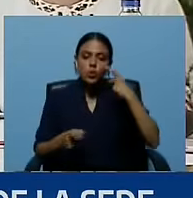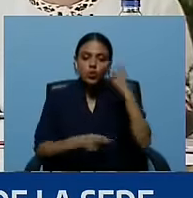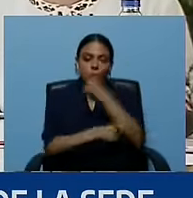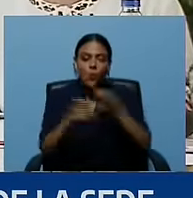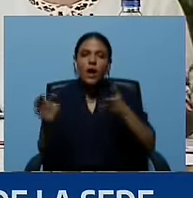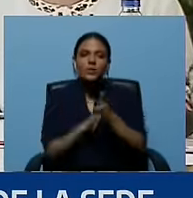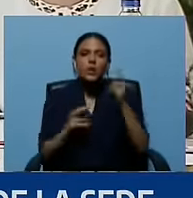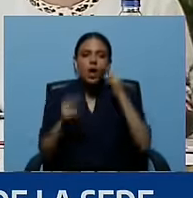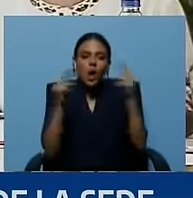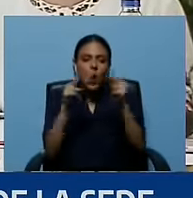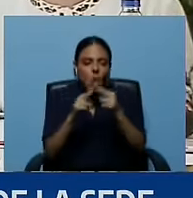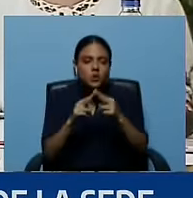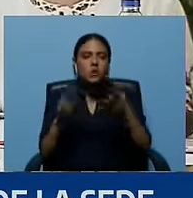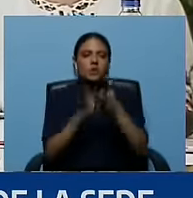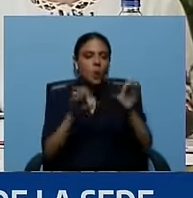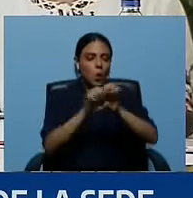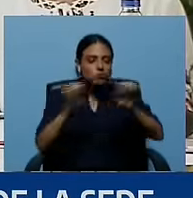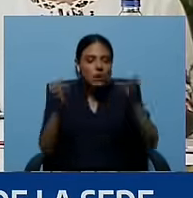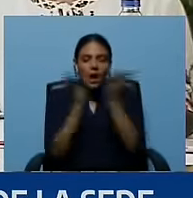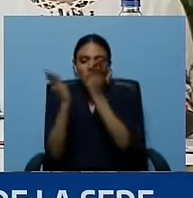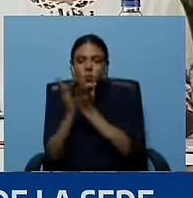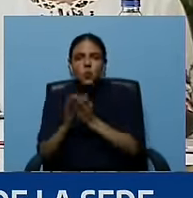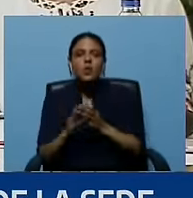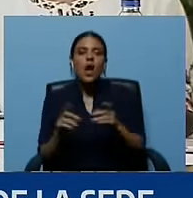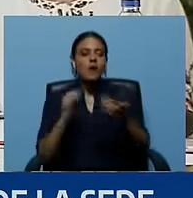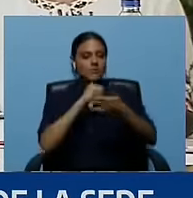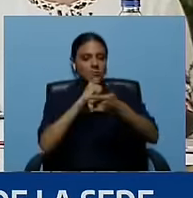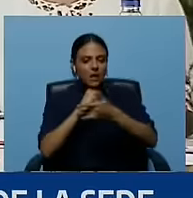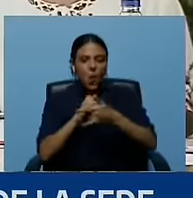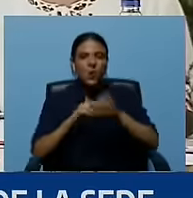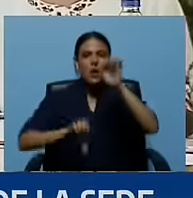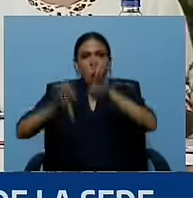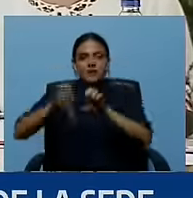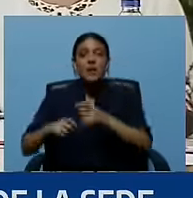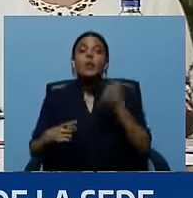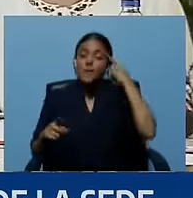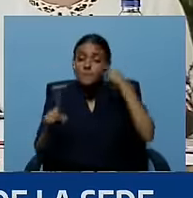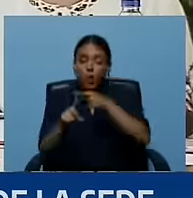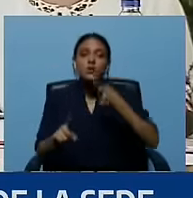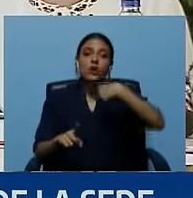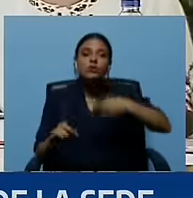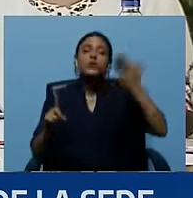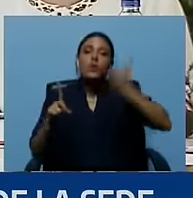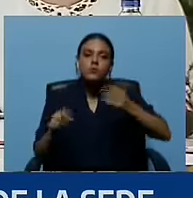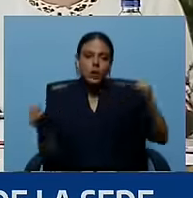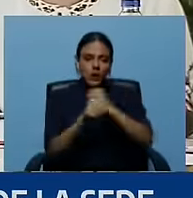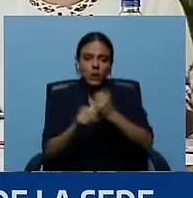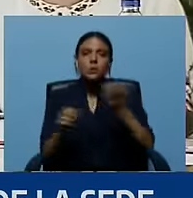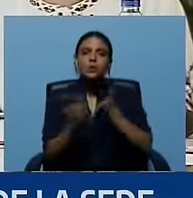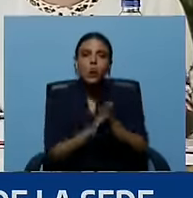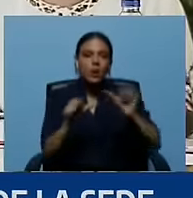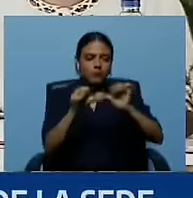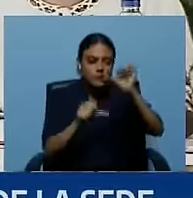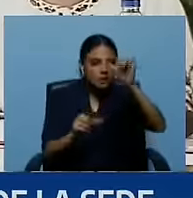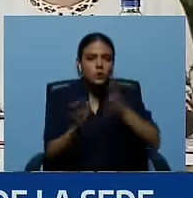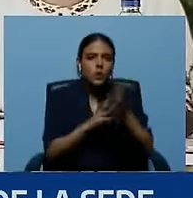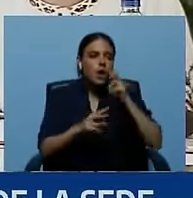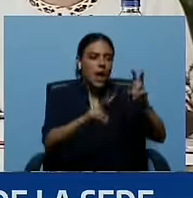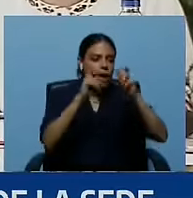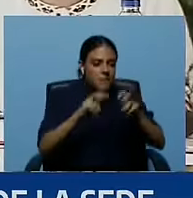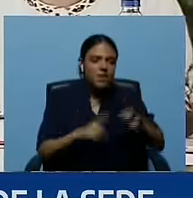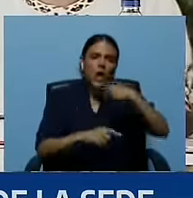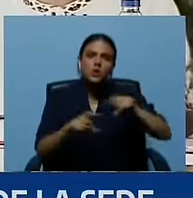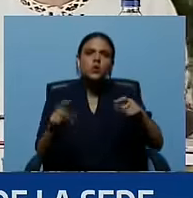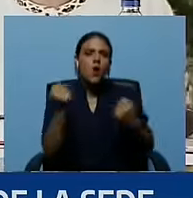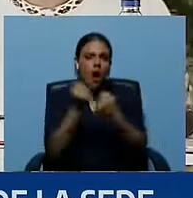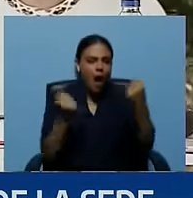la ciencia, la tecnología. Por eso es tan importante el desarrollo de la investigación, por eso es tan importante el apoyo con la